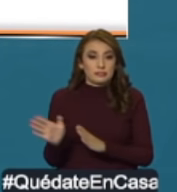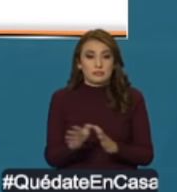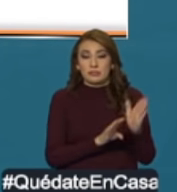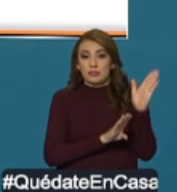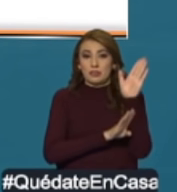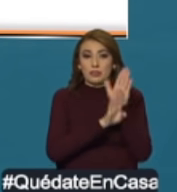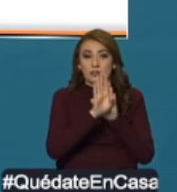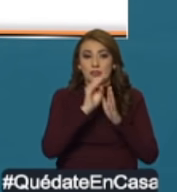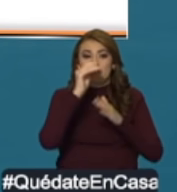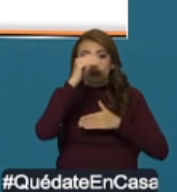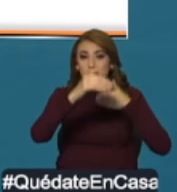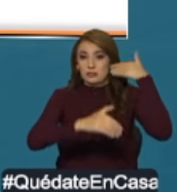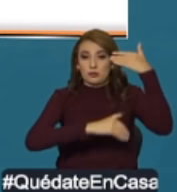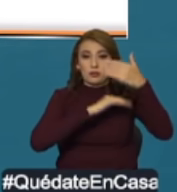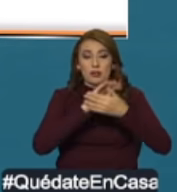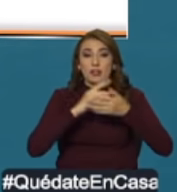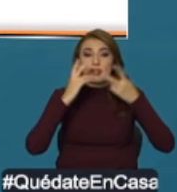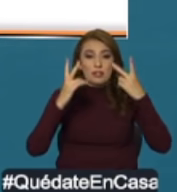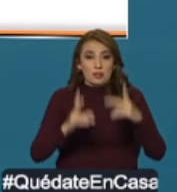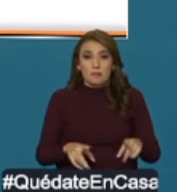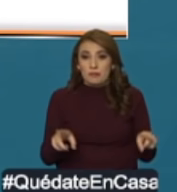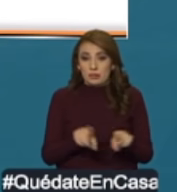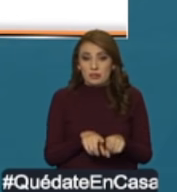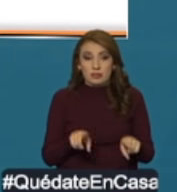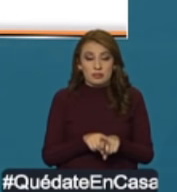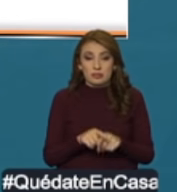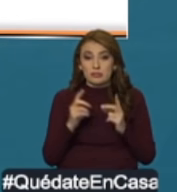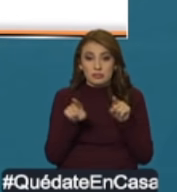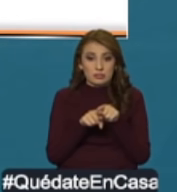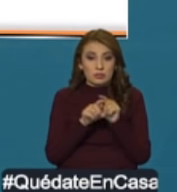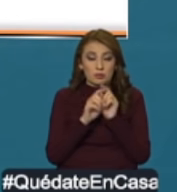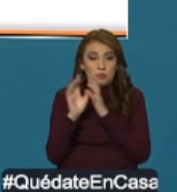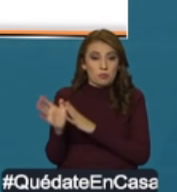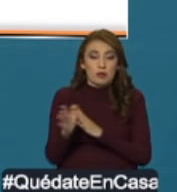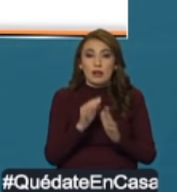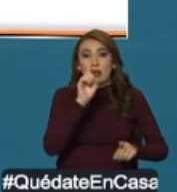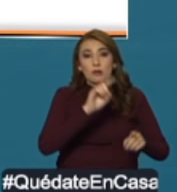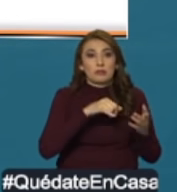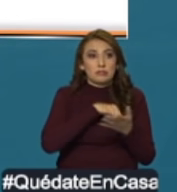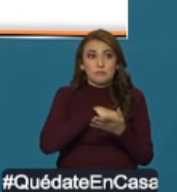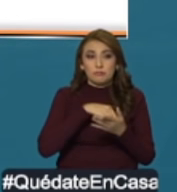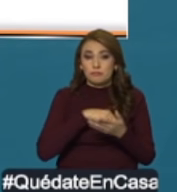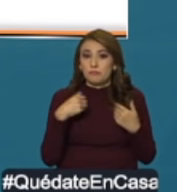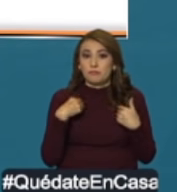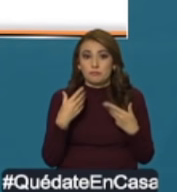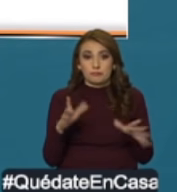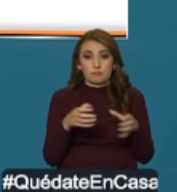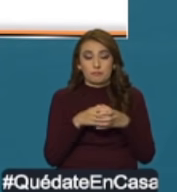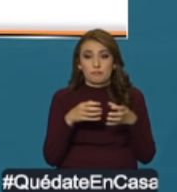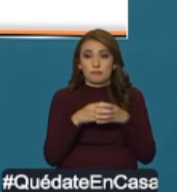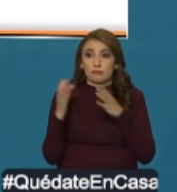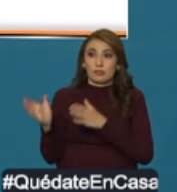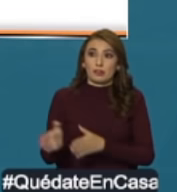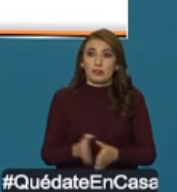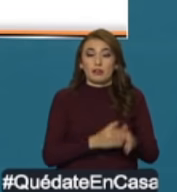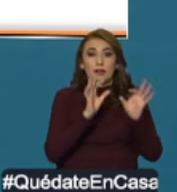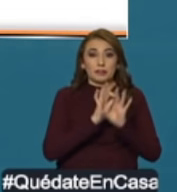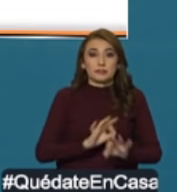de esto también han desarrollado inmunidad. Aquí ocurrió ya epidemias